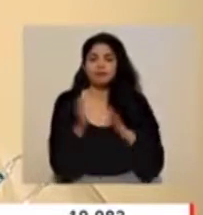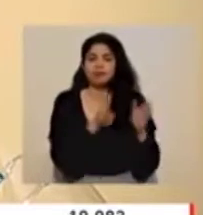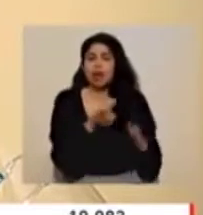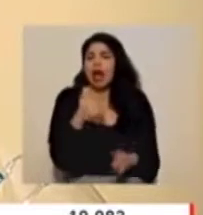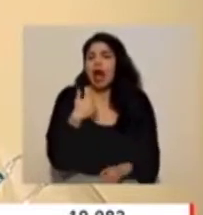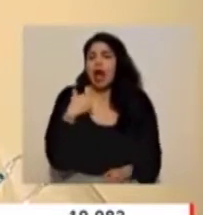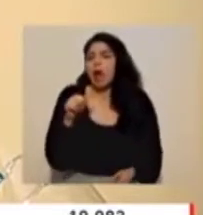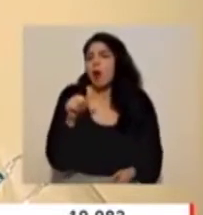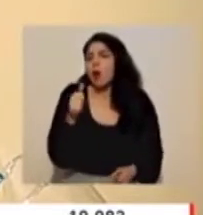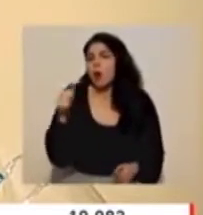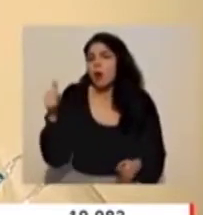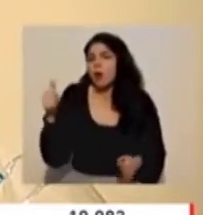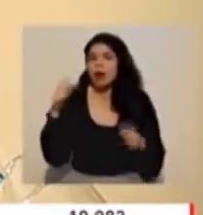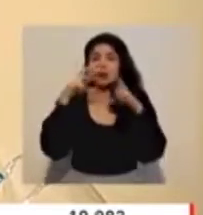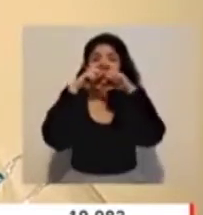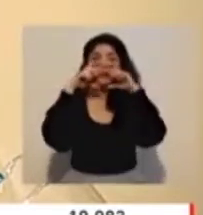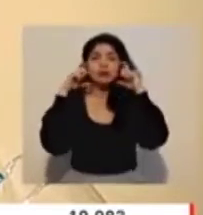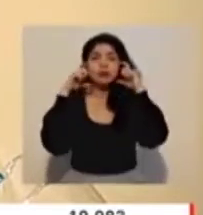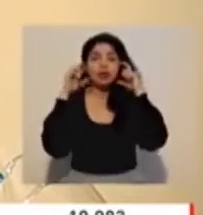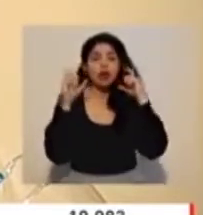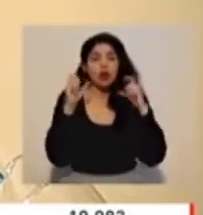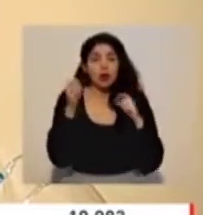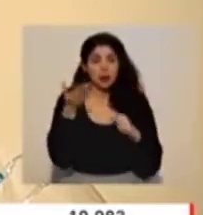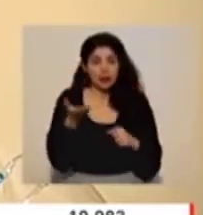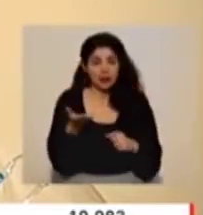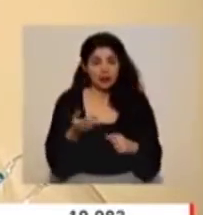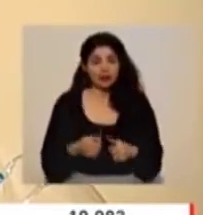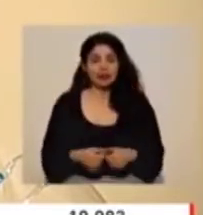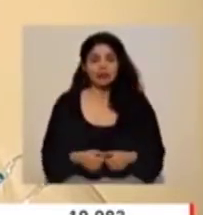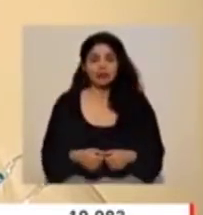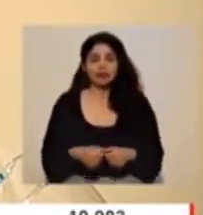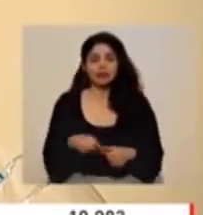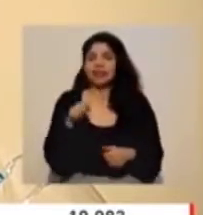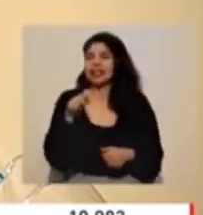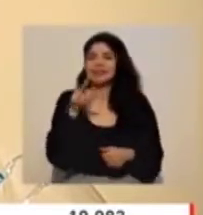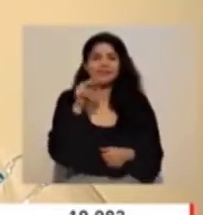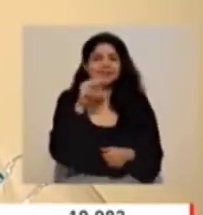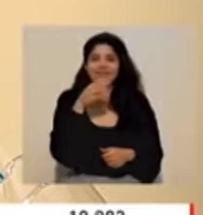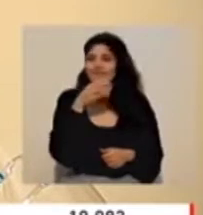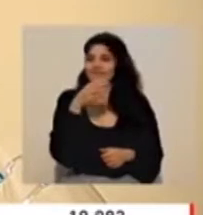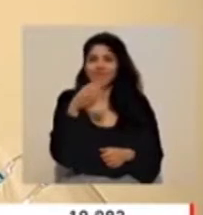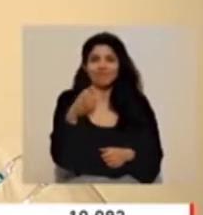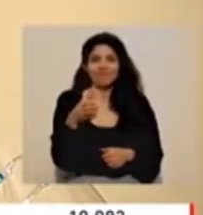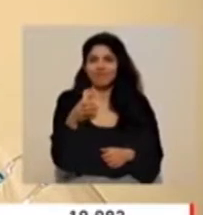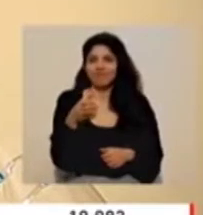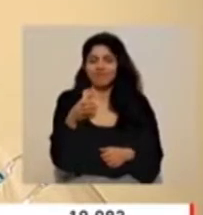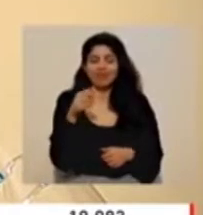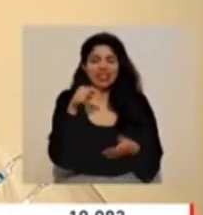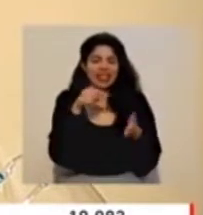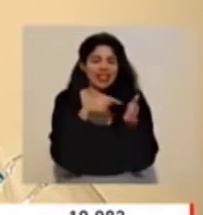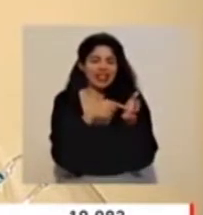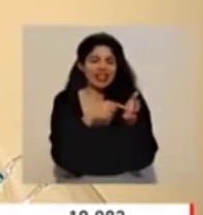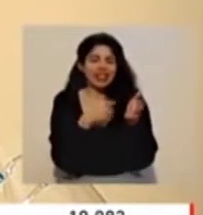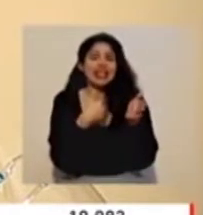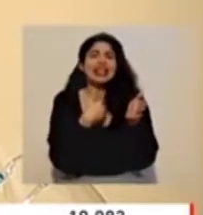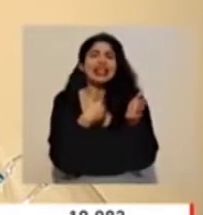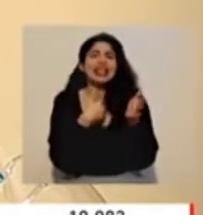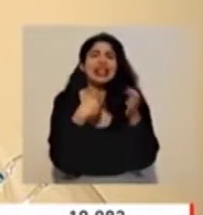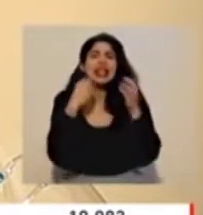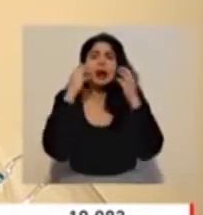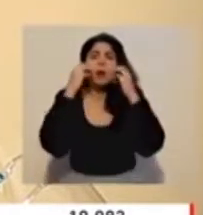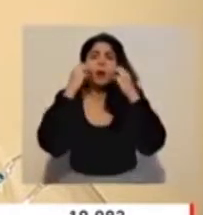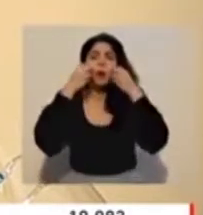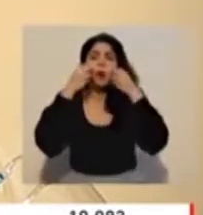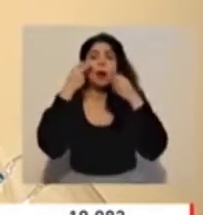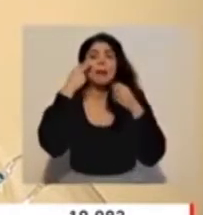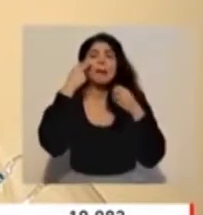otras mascarillas como esta que no se recomiendan. Estas tienen válvulas,